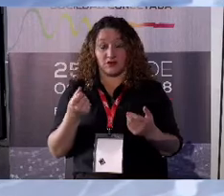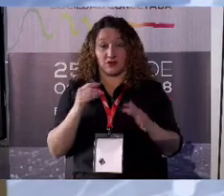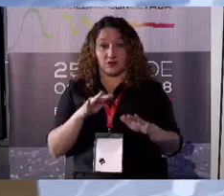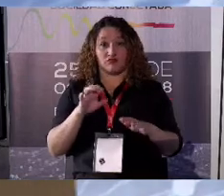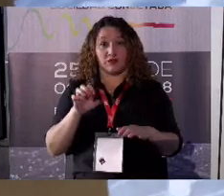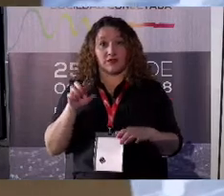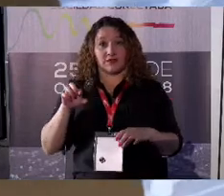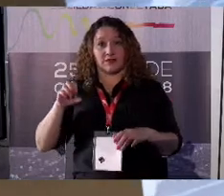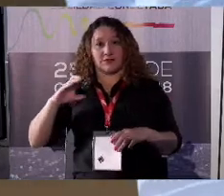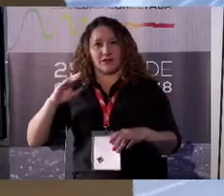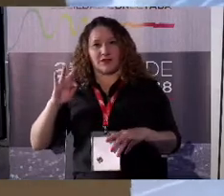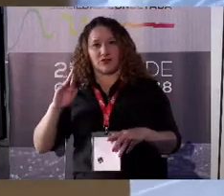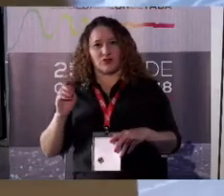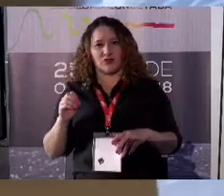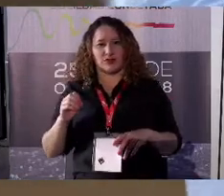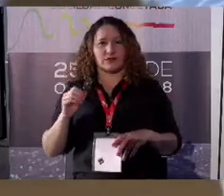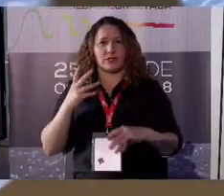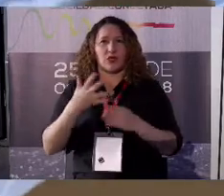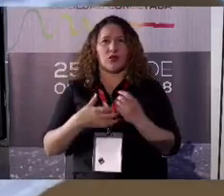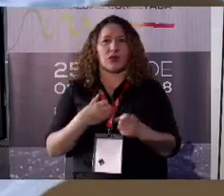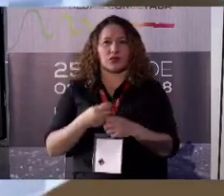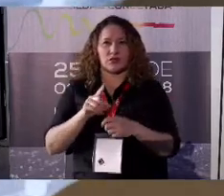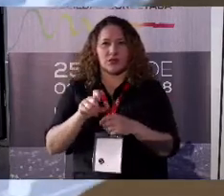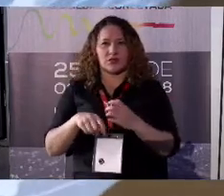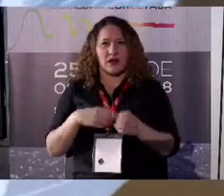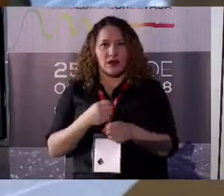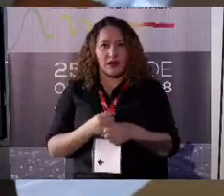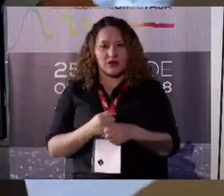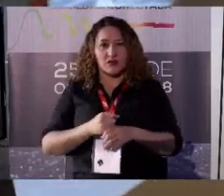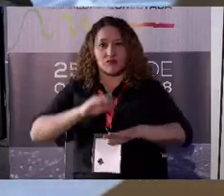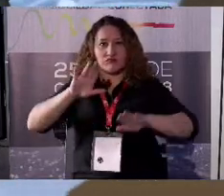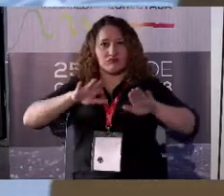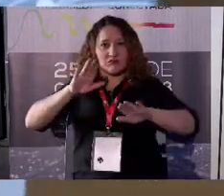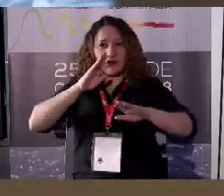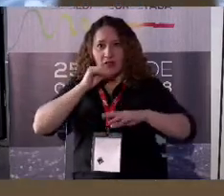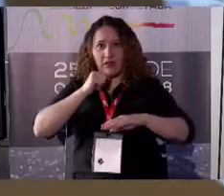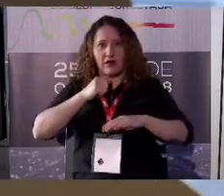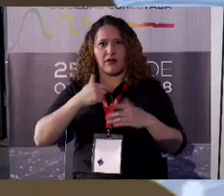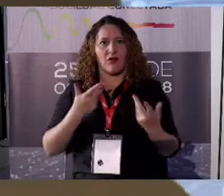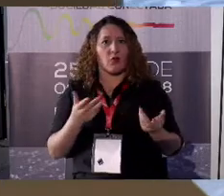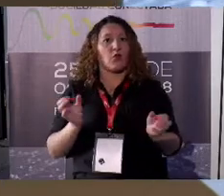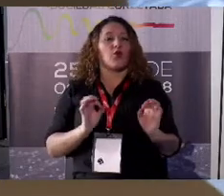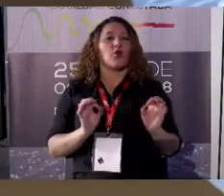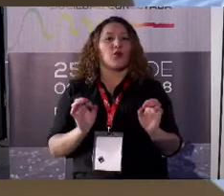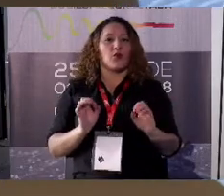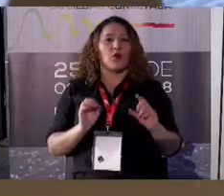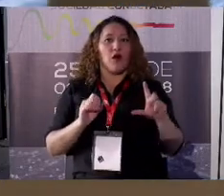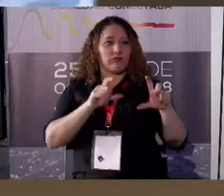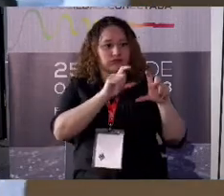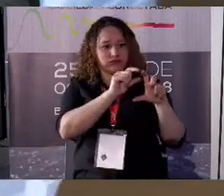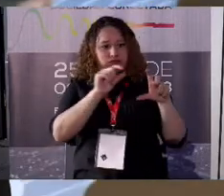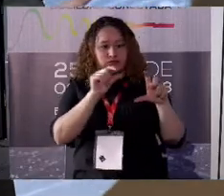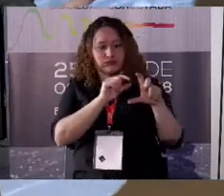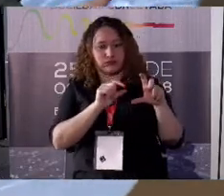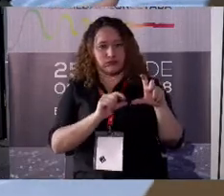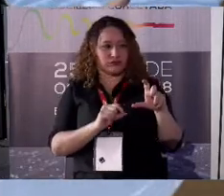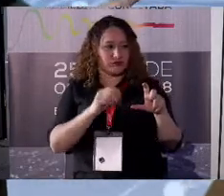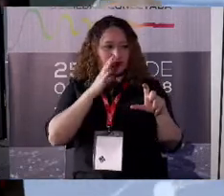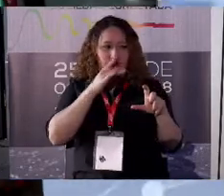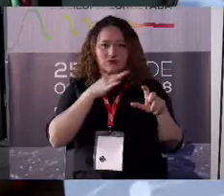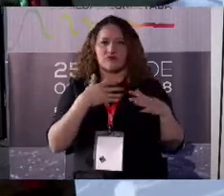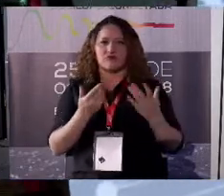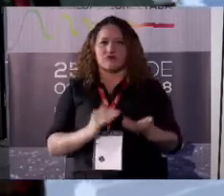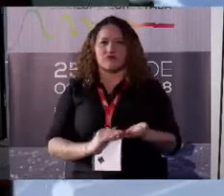espectro después de que en un país 5 o 6 años no ha habido subastas o no ha habido subastas de esas bandas en ninguna parte, ¿cómo se